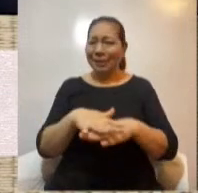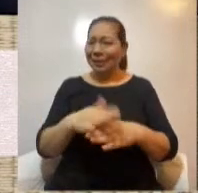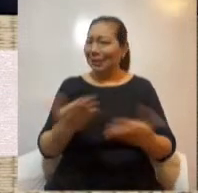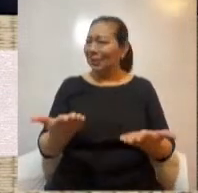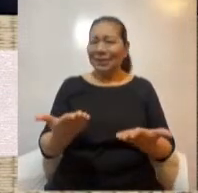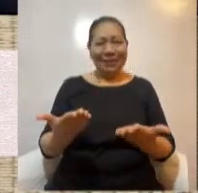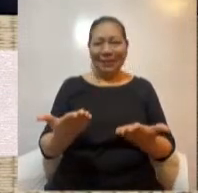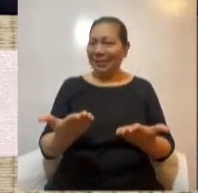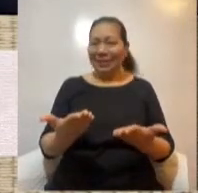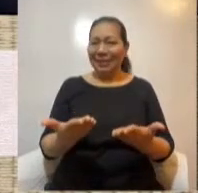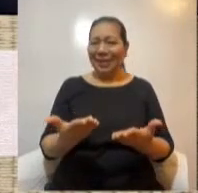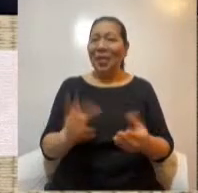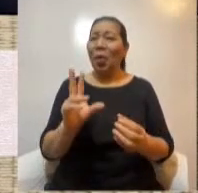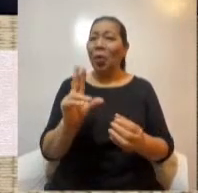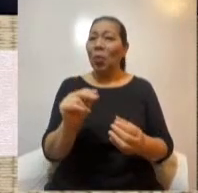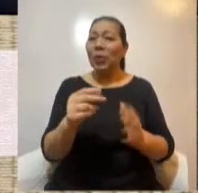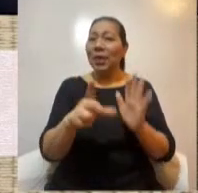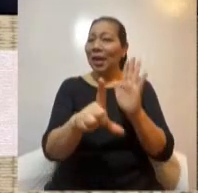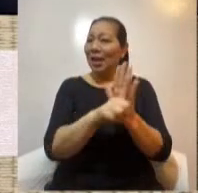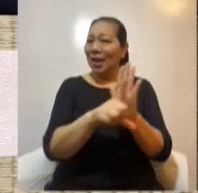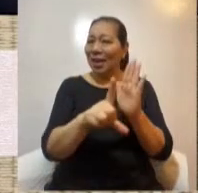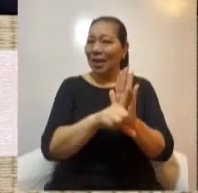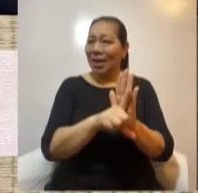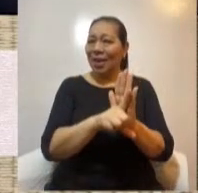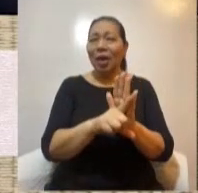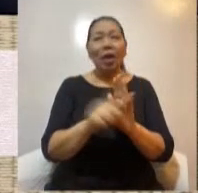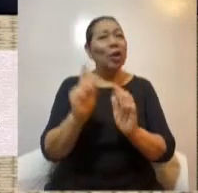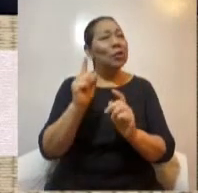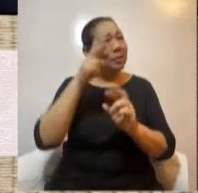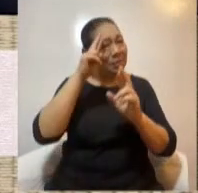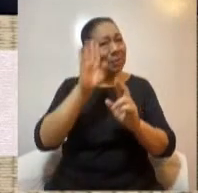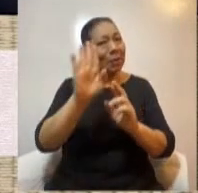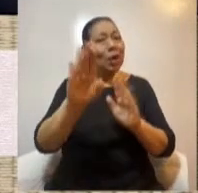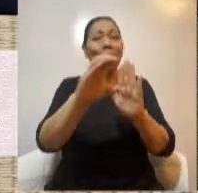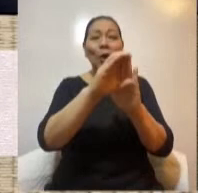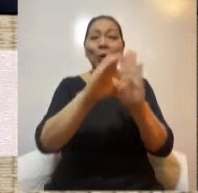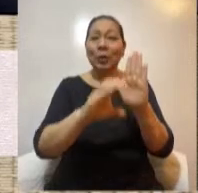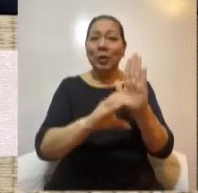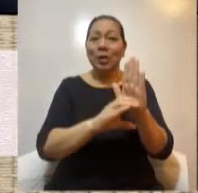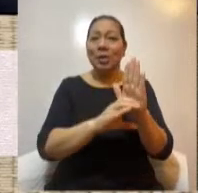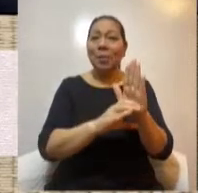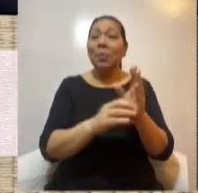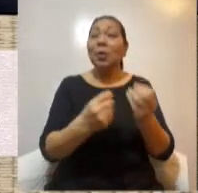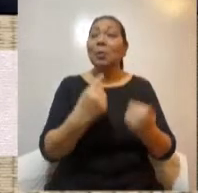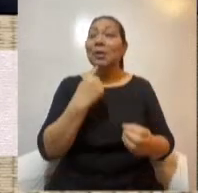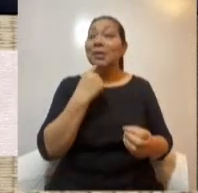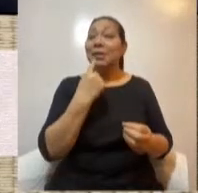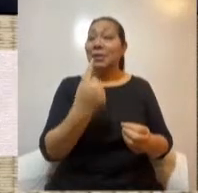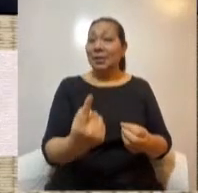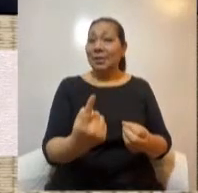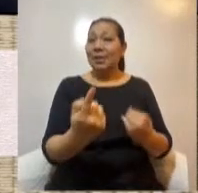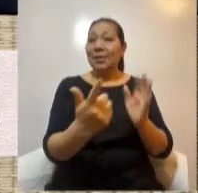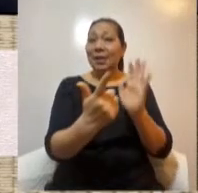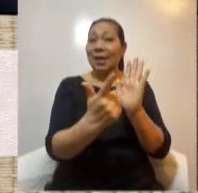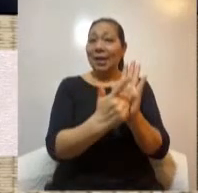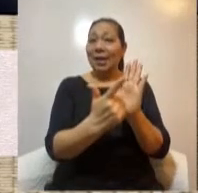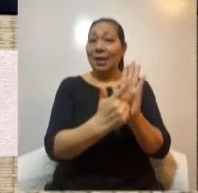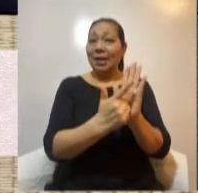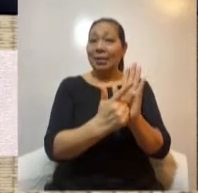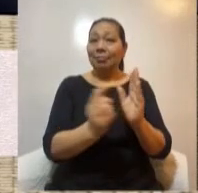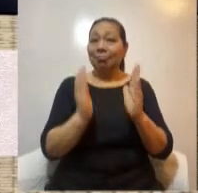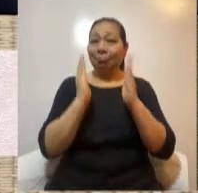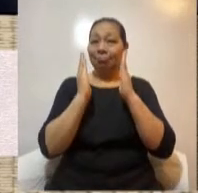Se trataba, en consecuencia, de una ley inconstitucional. Como se advierte, esta